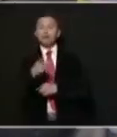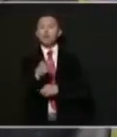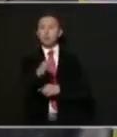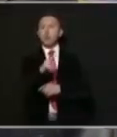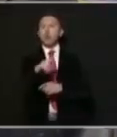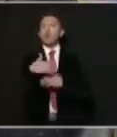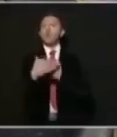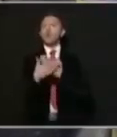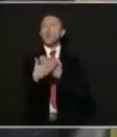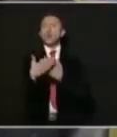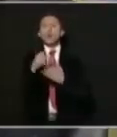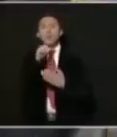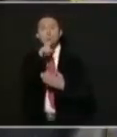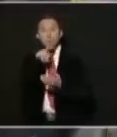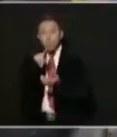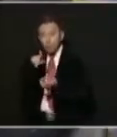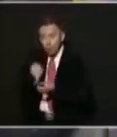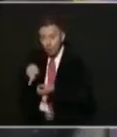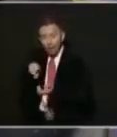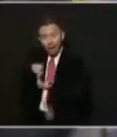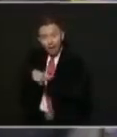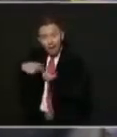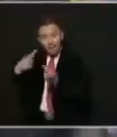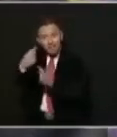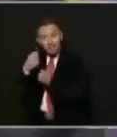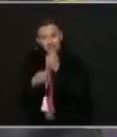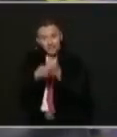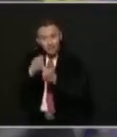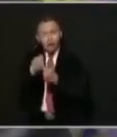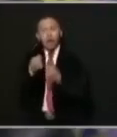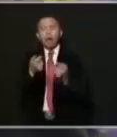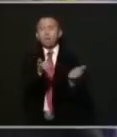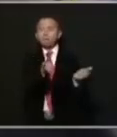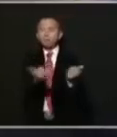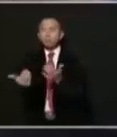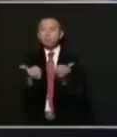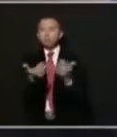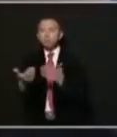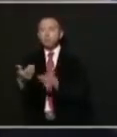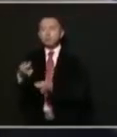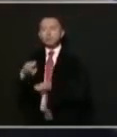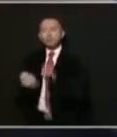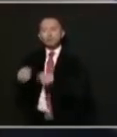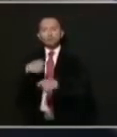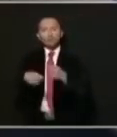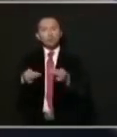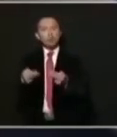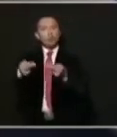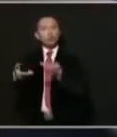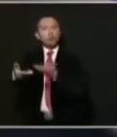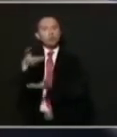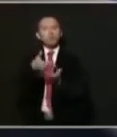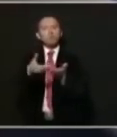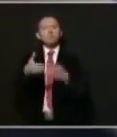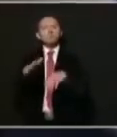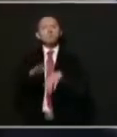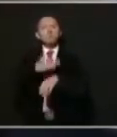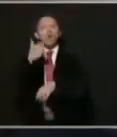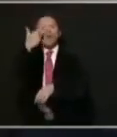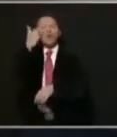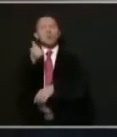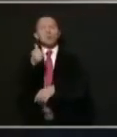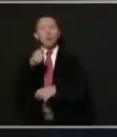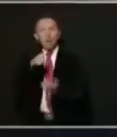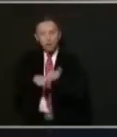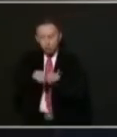las tiendas de los pueblos, porque significa proteína de buena calidad.